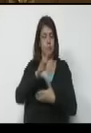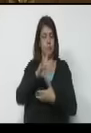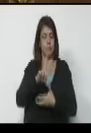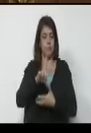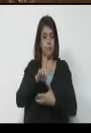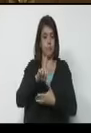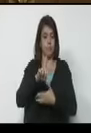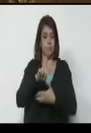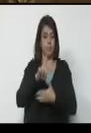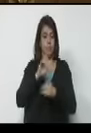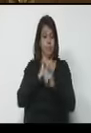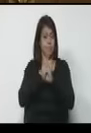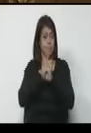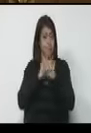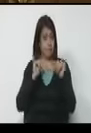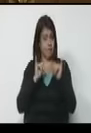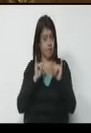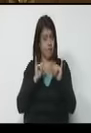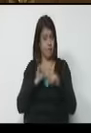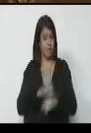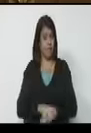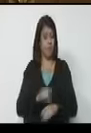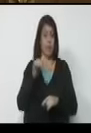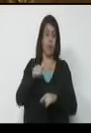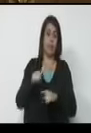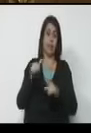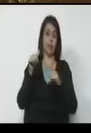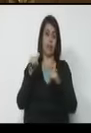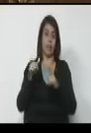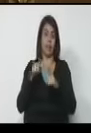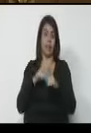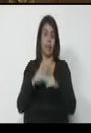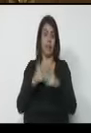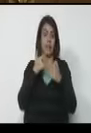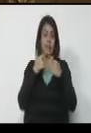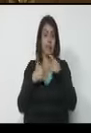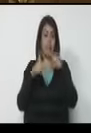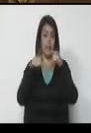Latina. Cierro comillas. Esa fue la espoleta